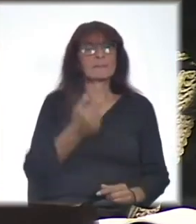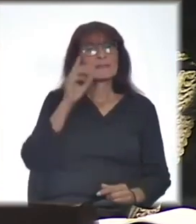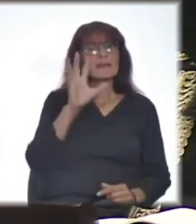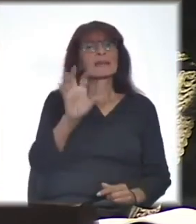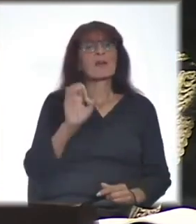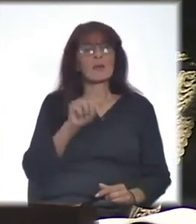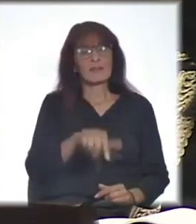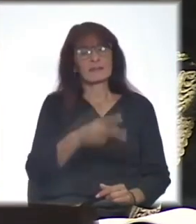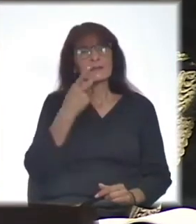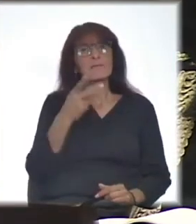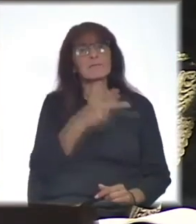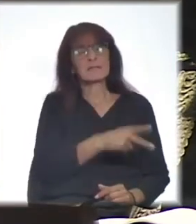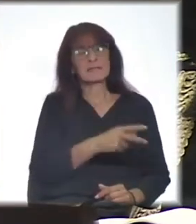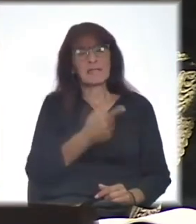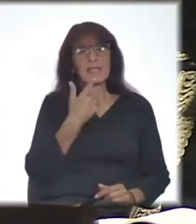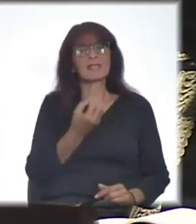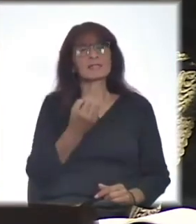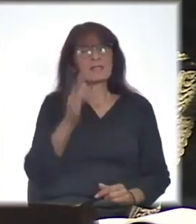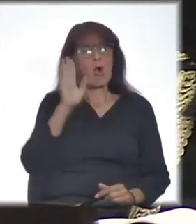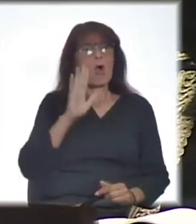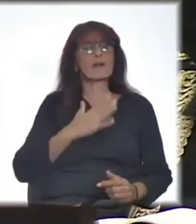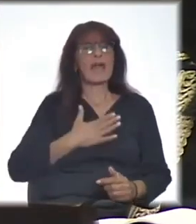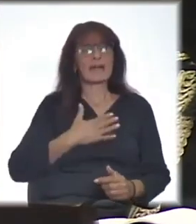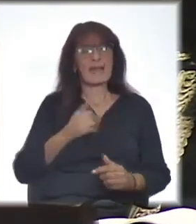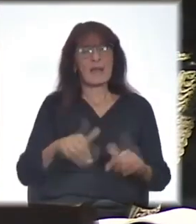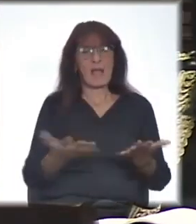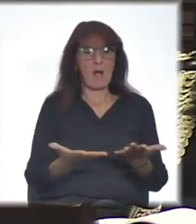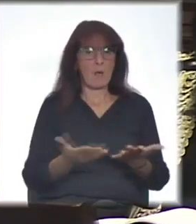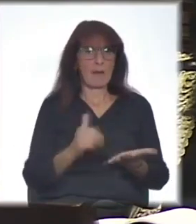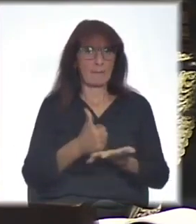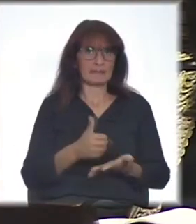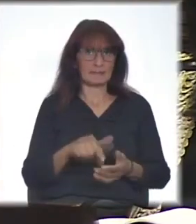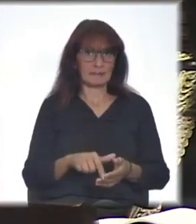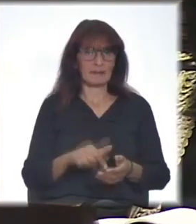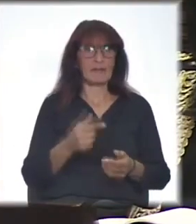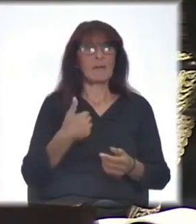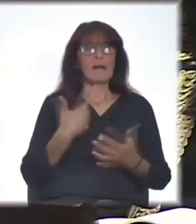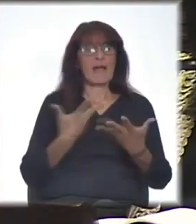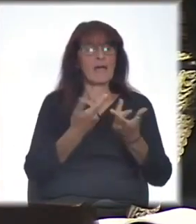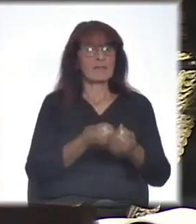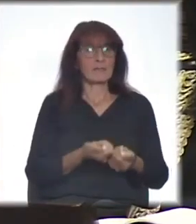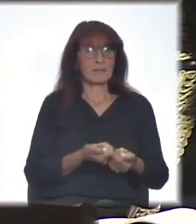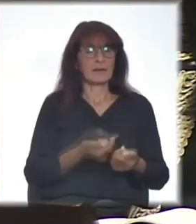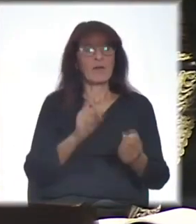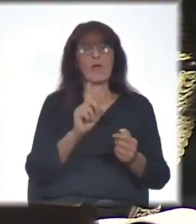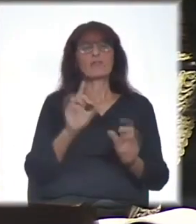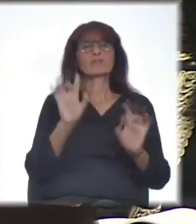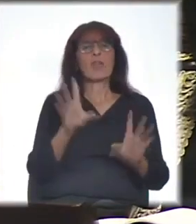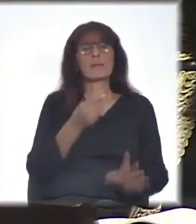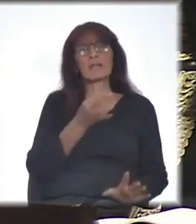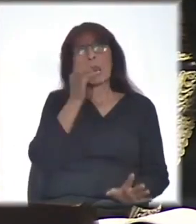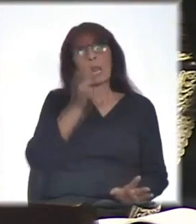Recordar esta fecha nos debe significar honrar el presente, valorarlo y defenderlo, pero no solo con palabras, sino con